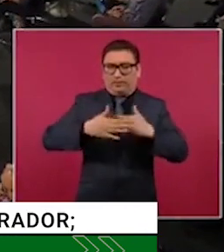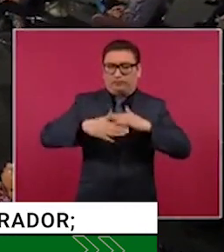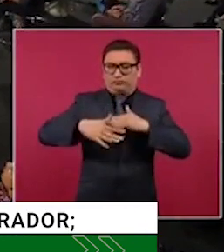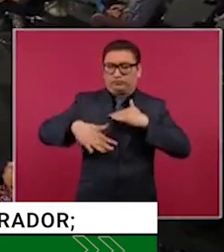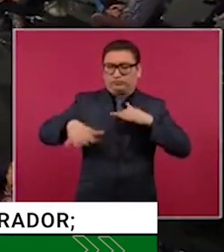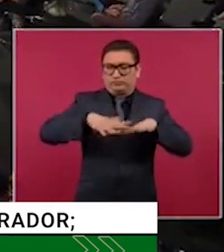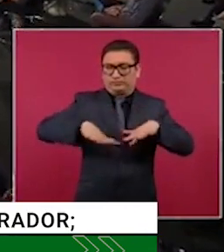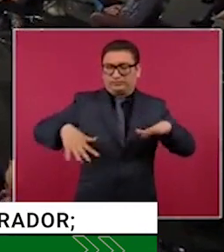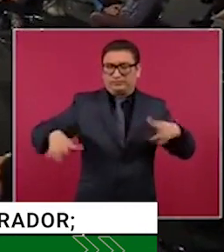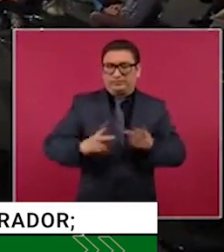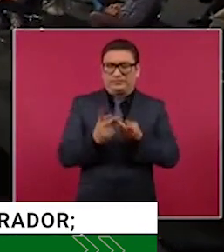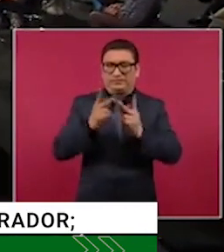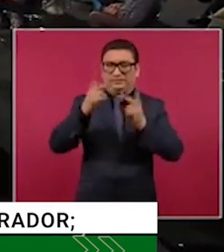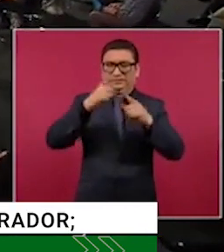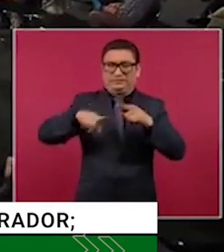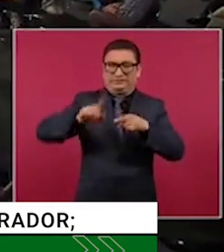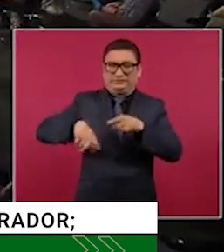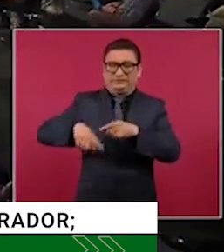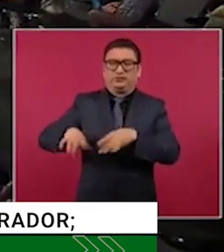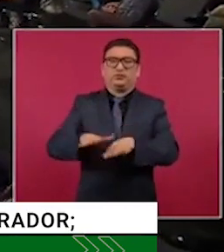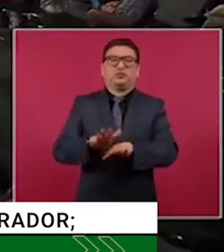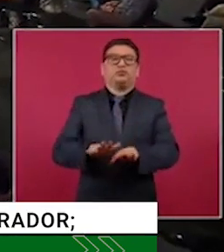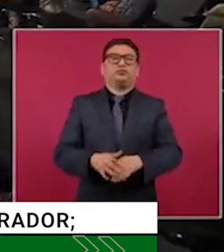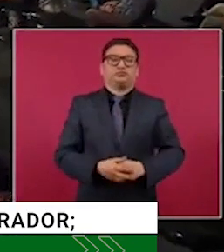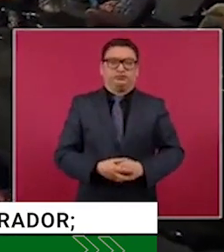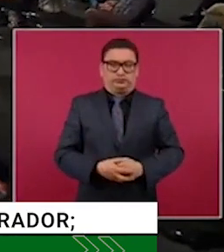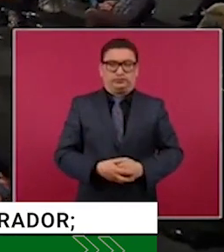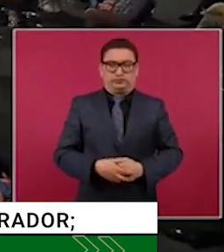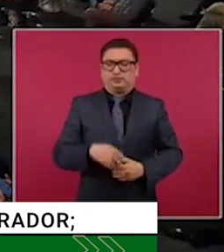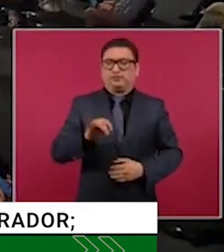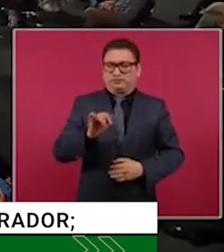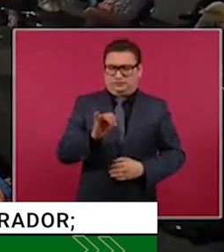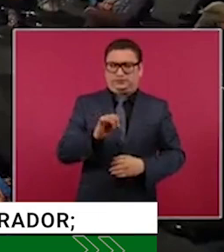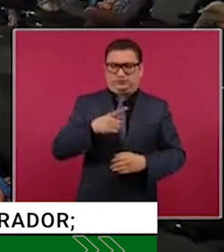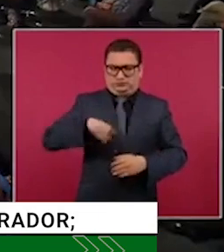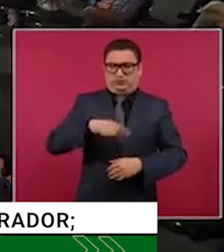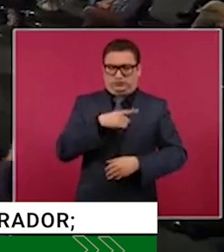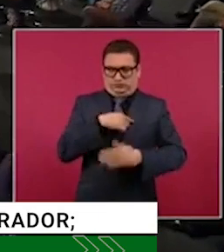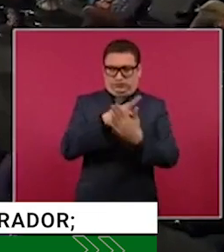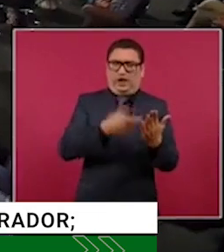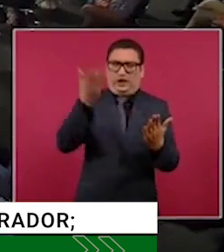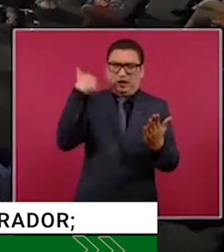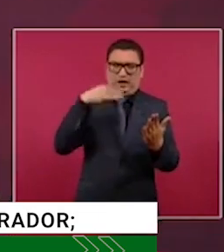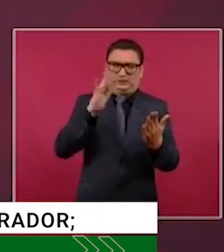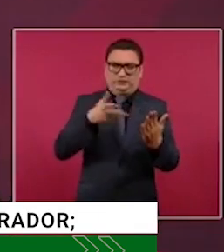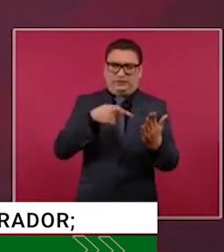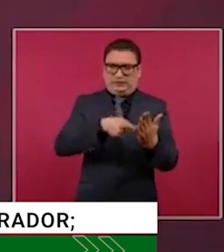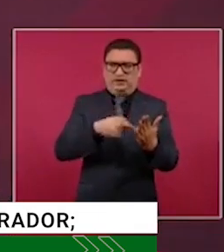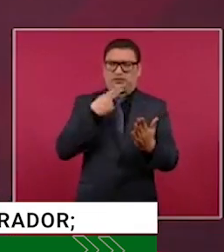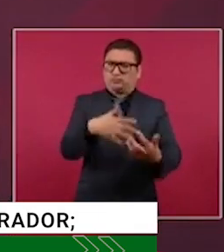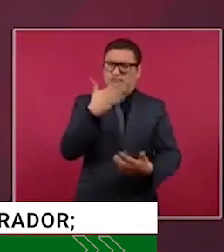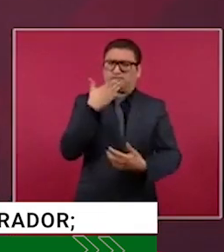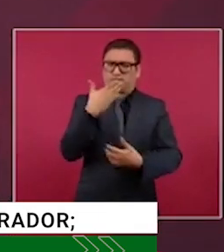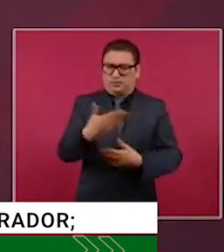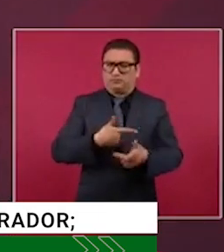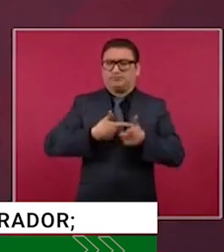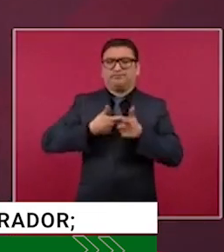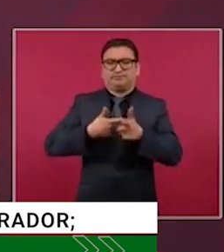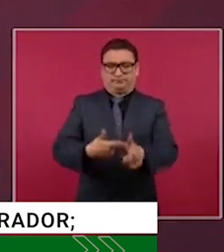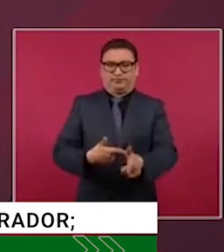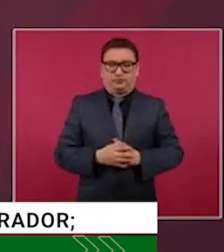playas mexicanas ha funcionado, por lo que continuará. Vamos a continuar con el mismo plan. Ha funcionado.